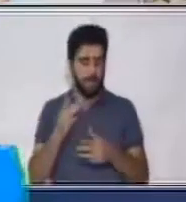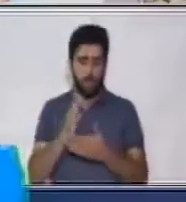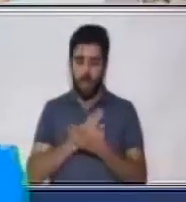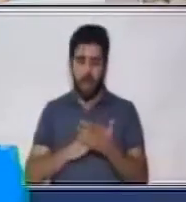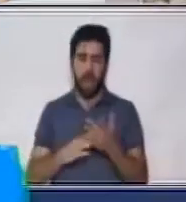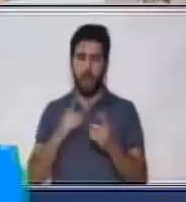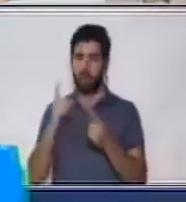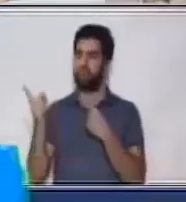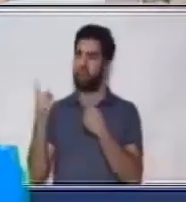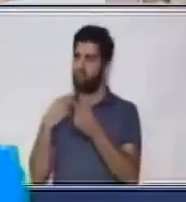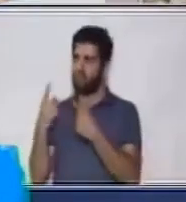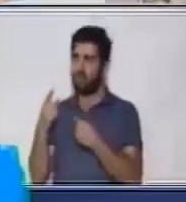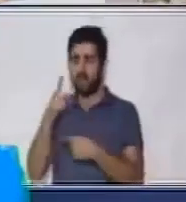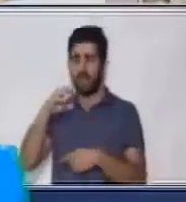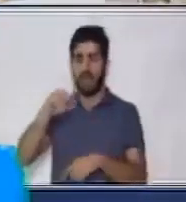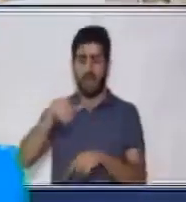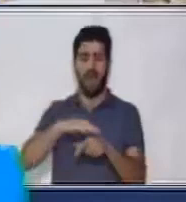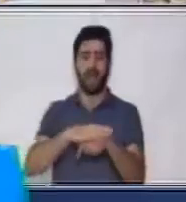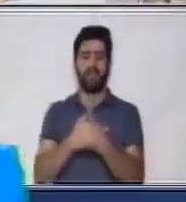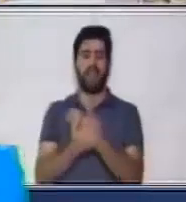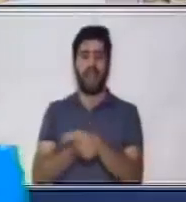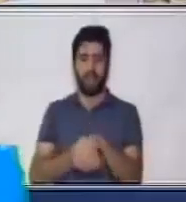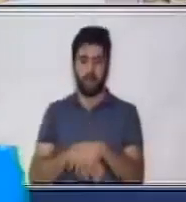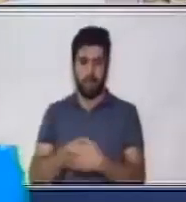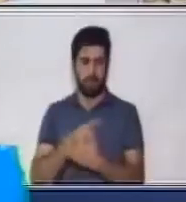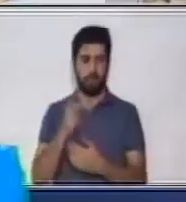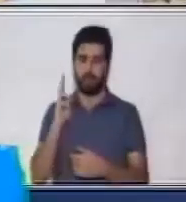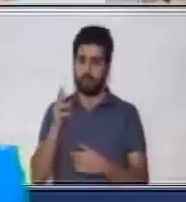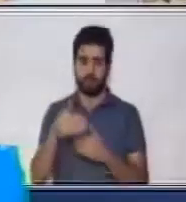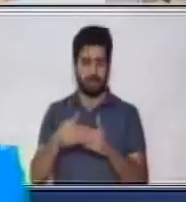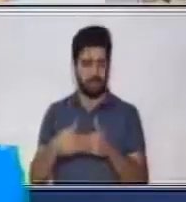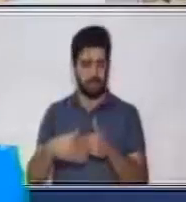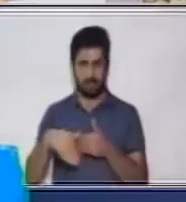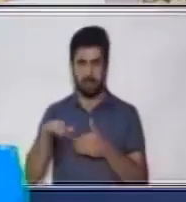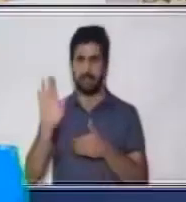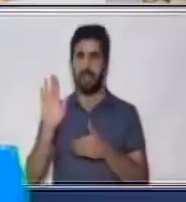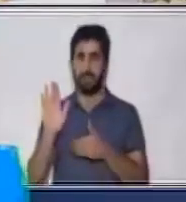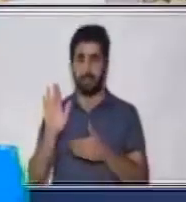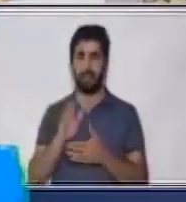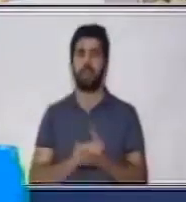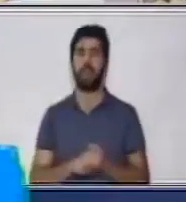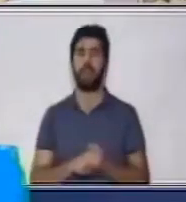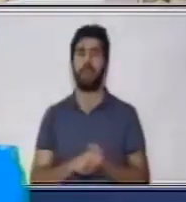recordamos, lávate las manos constantemente con agua